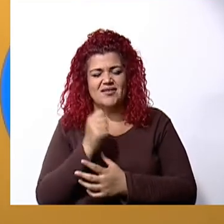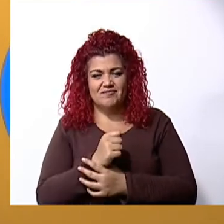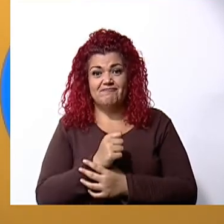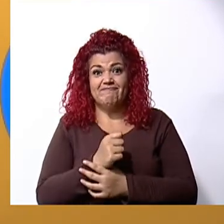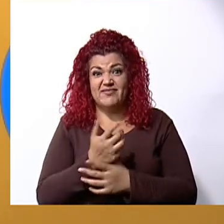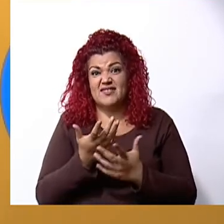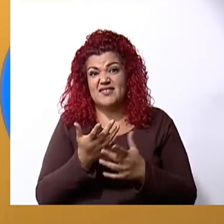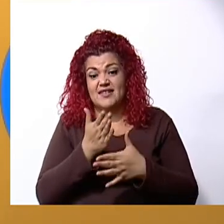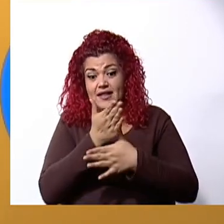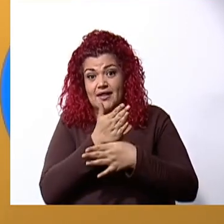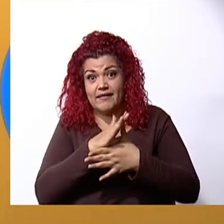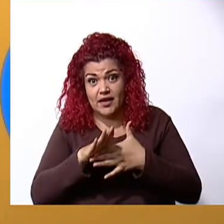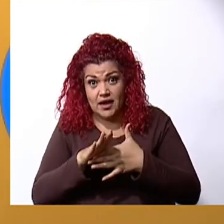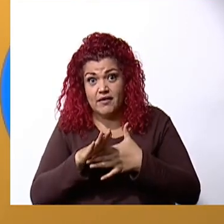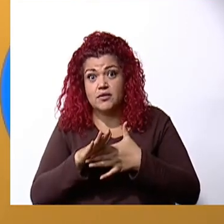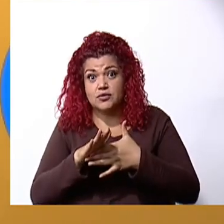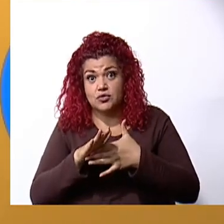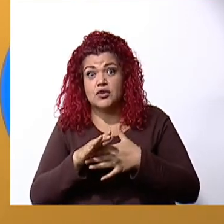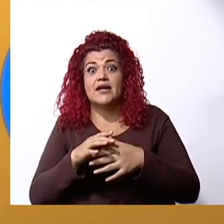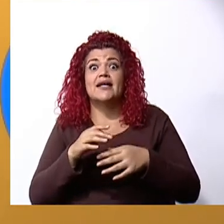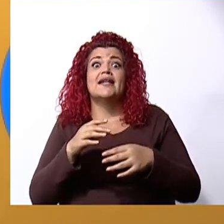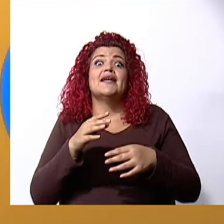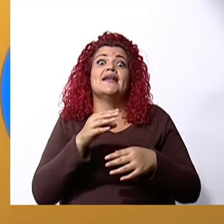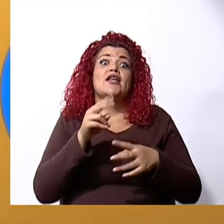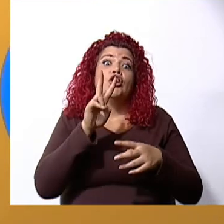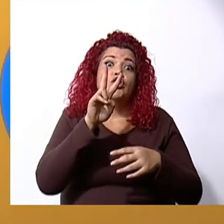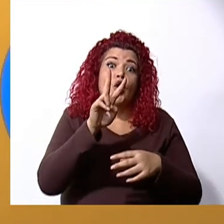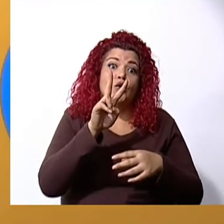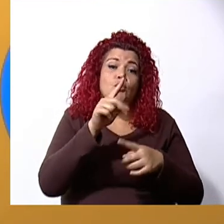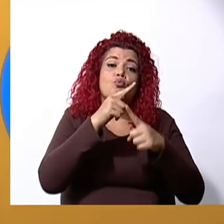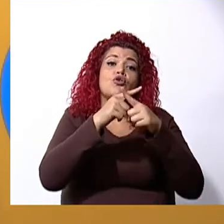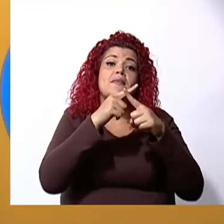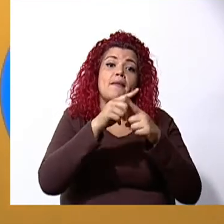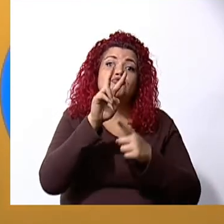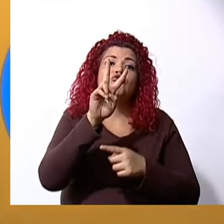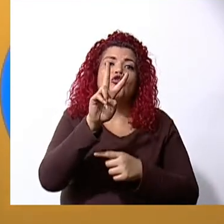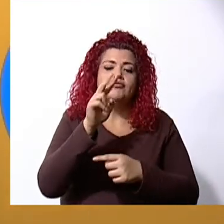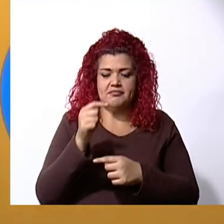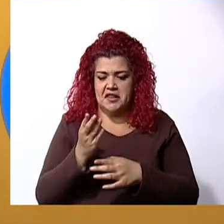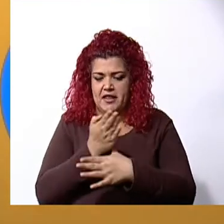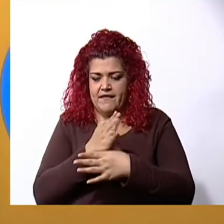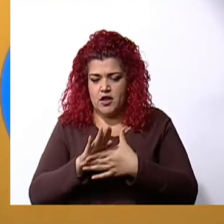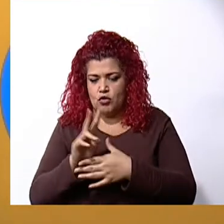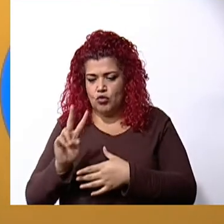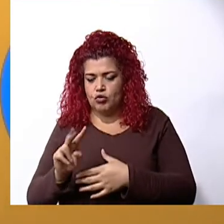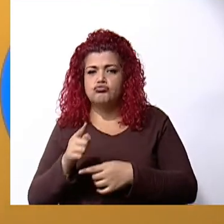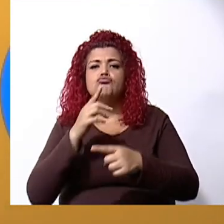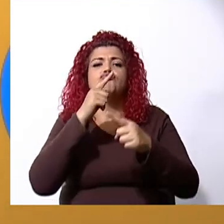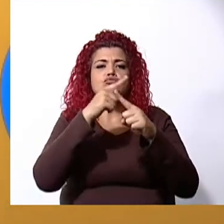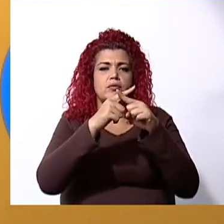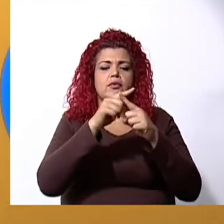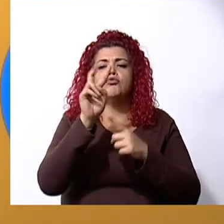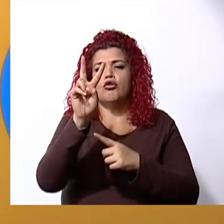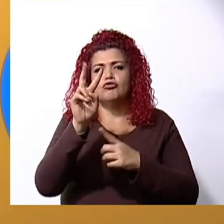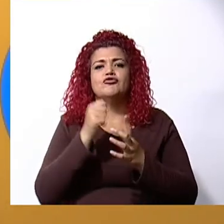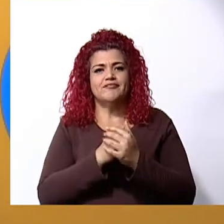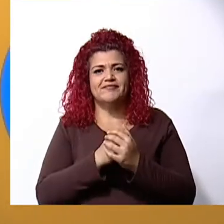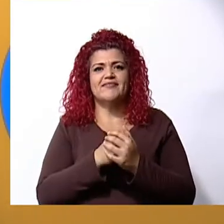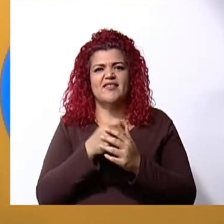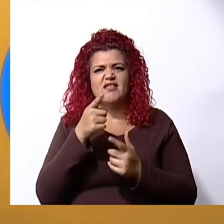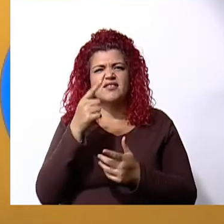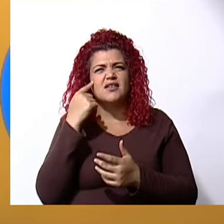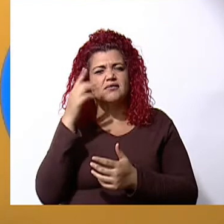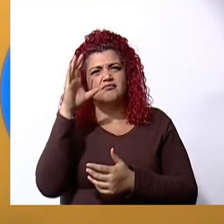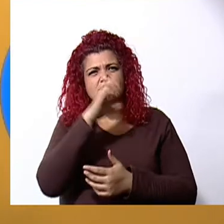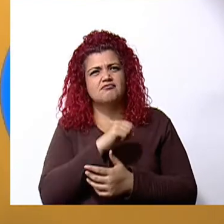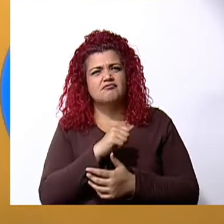caso, dividimos y multiplicamos por 2. Es importante tener en cuenta que en estos ejercicios que acabamos de hacer,